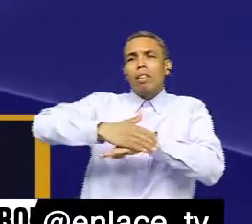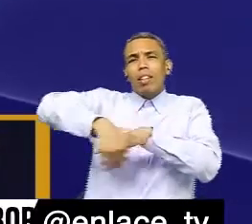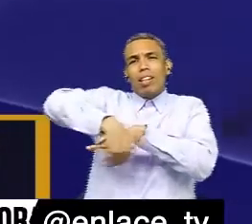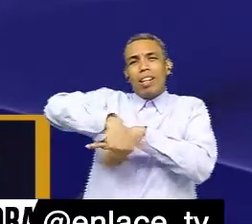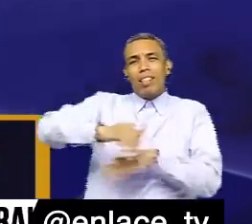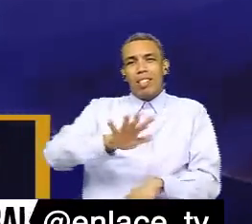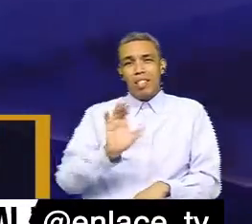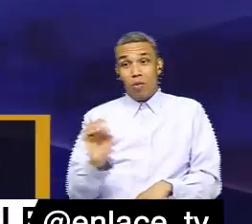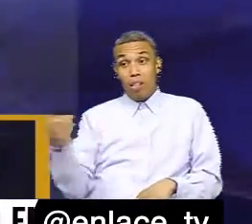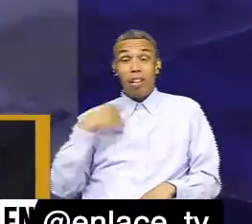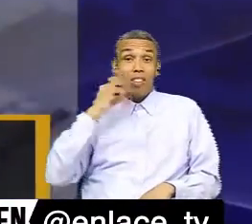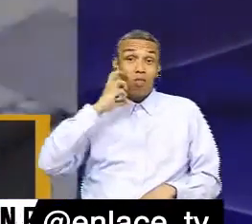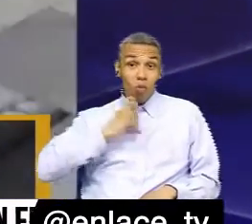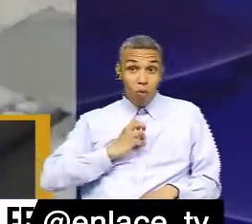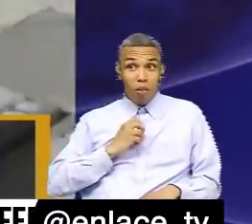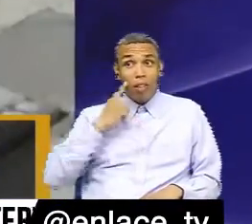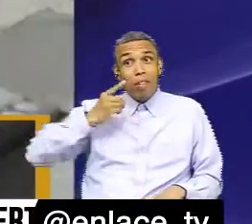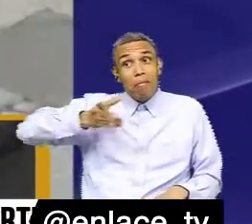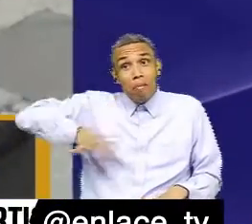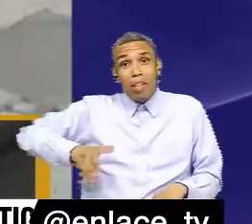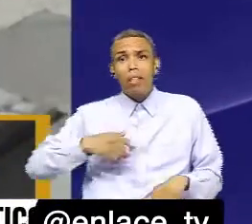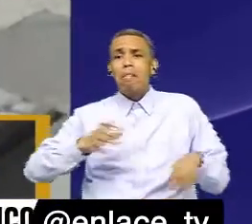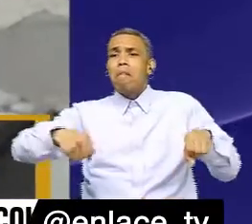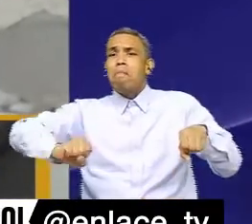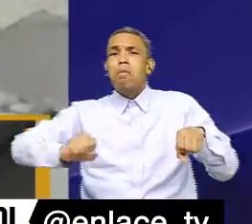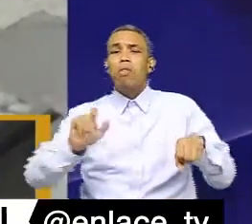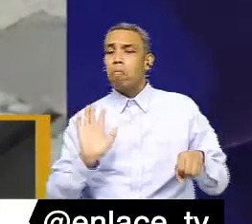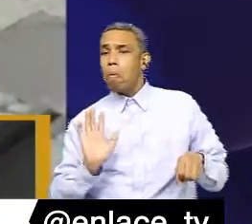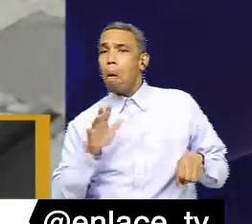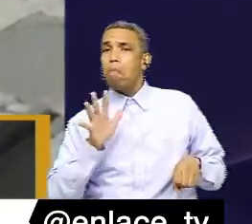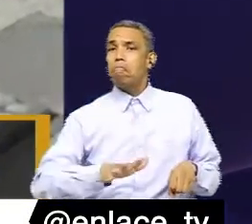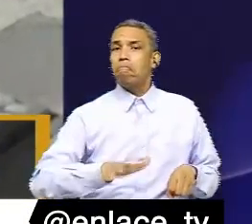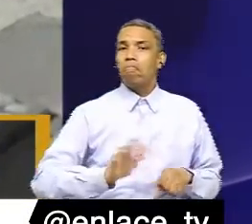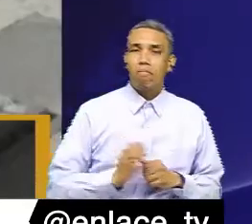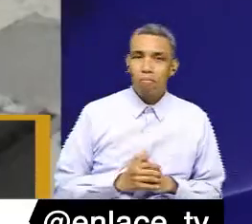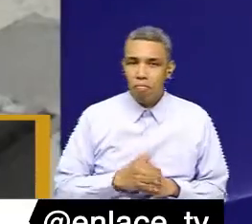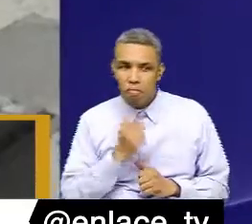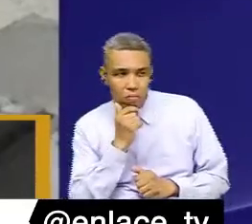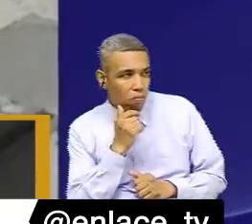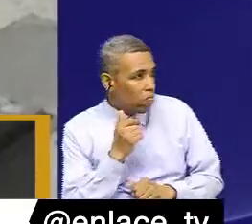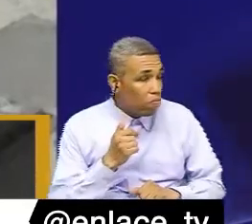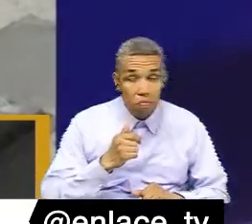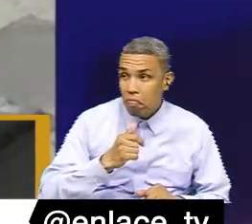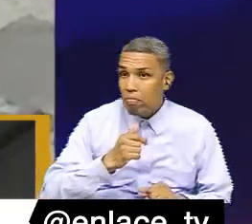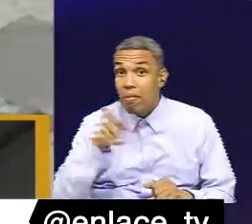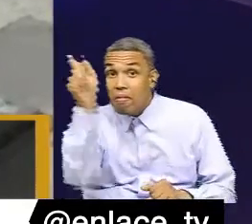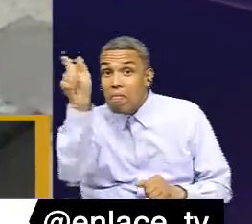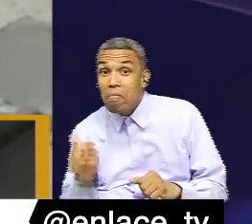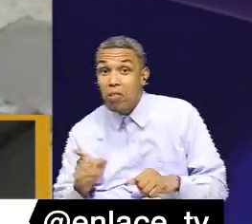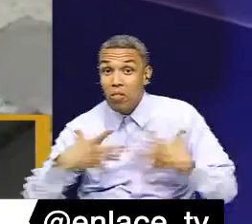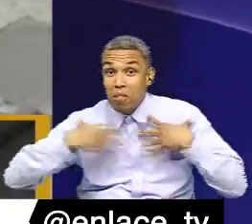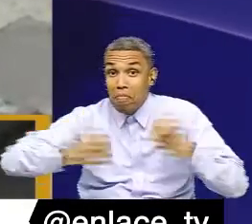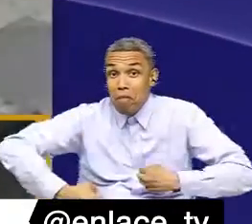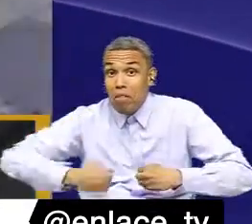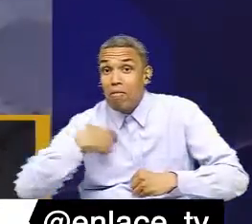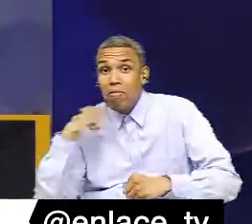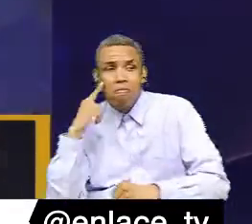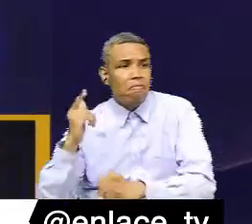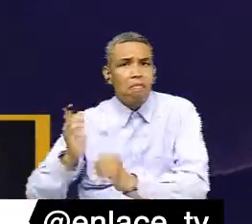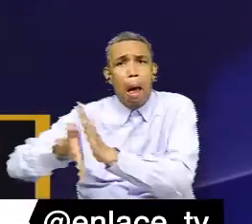al parecer el hombre aprovechó que el vehículo estaba parqueado en una obra de construcción por la clínica magdalena la retiró a pie